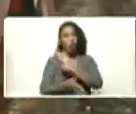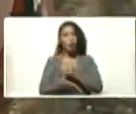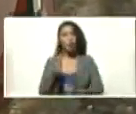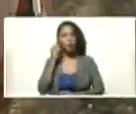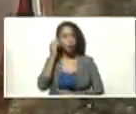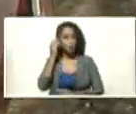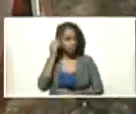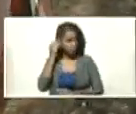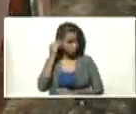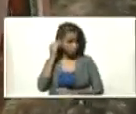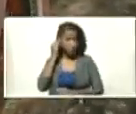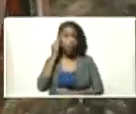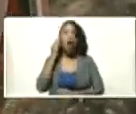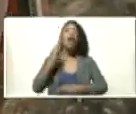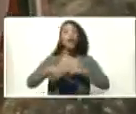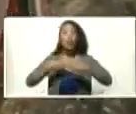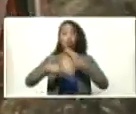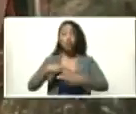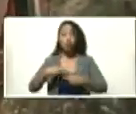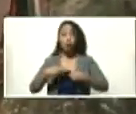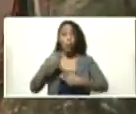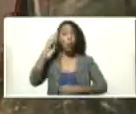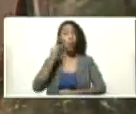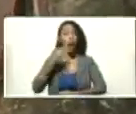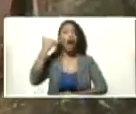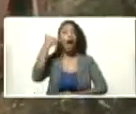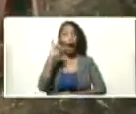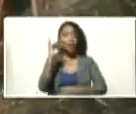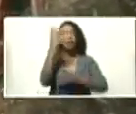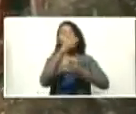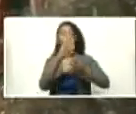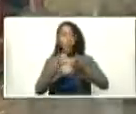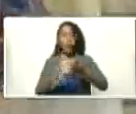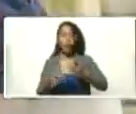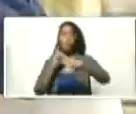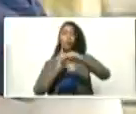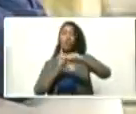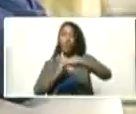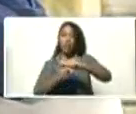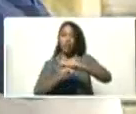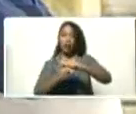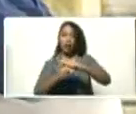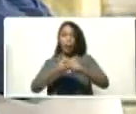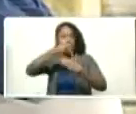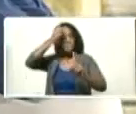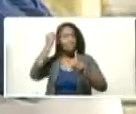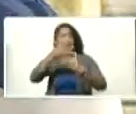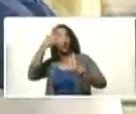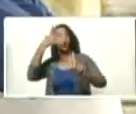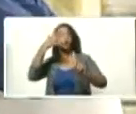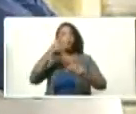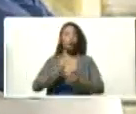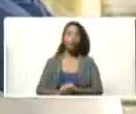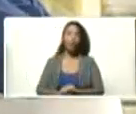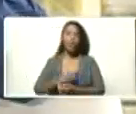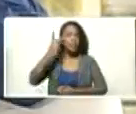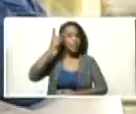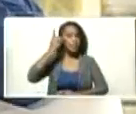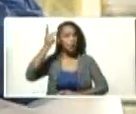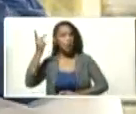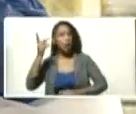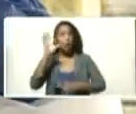La revolución bolivariana, si tiene una característica positiva en el impacto psicológico